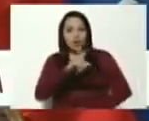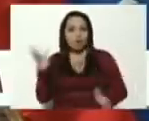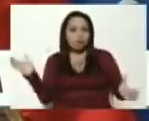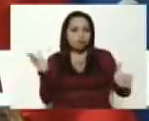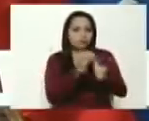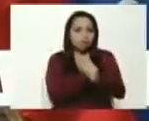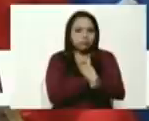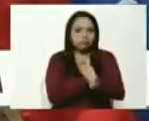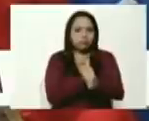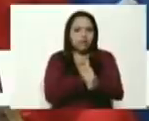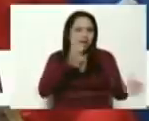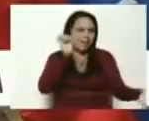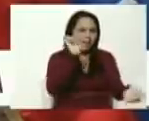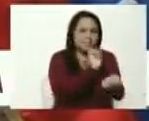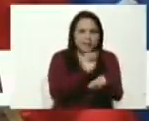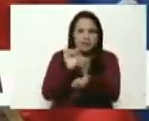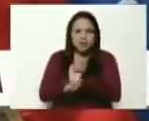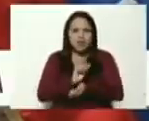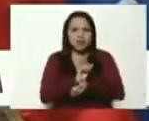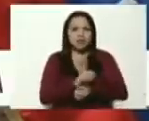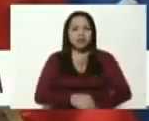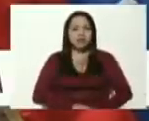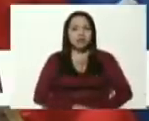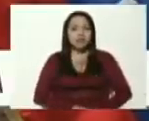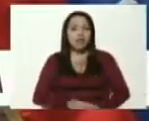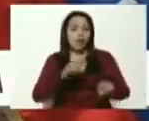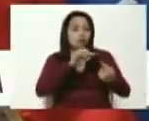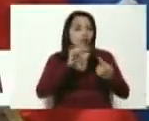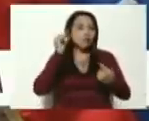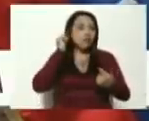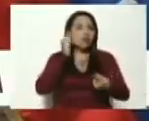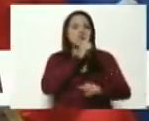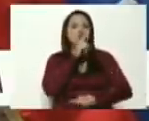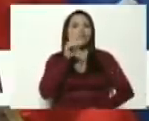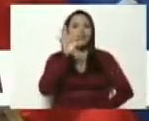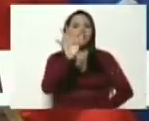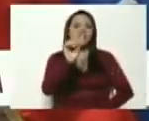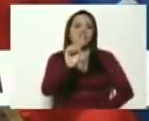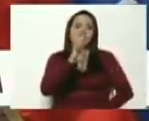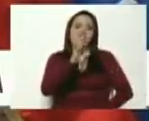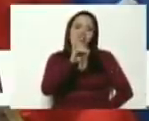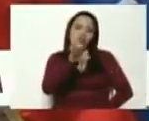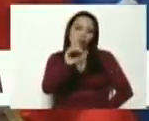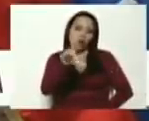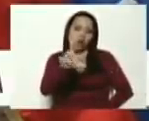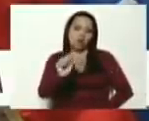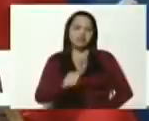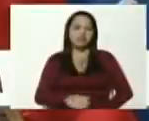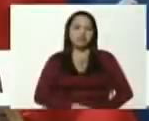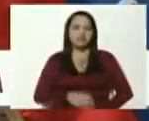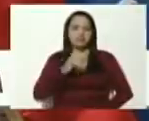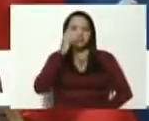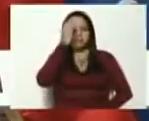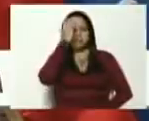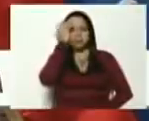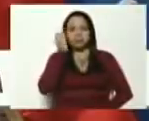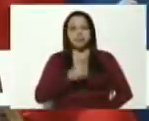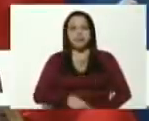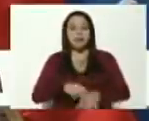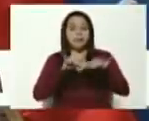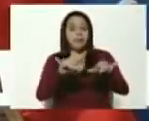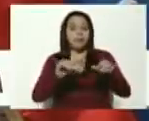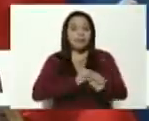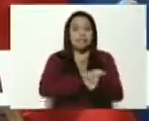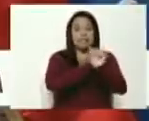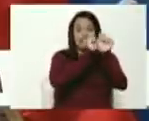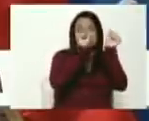la orden de aprehensión en contra de Fabiola Marielki Guzmán Díaz. Adicionalmente, la madrugada del